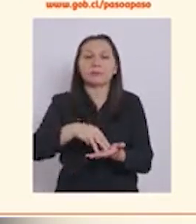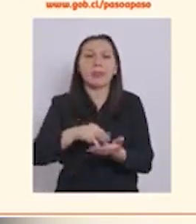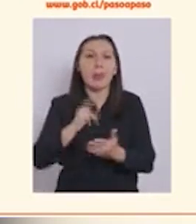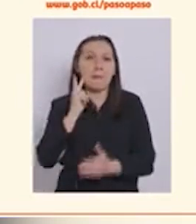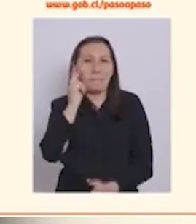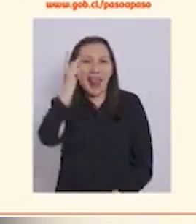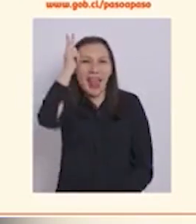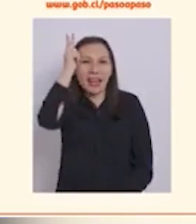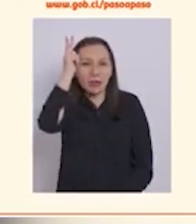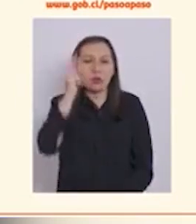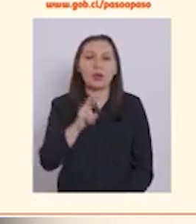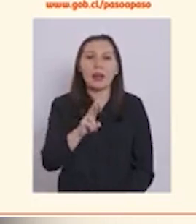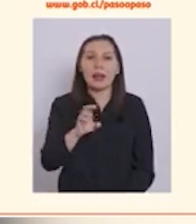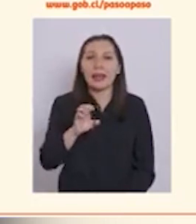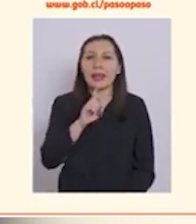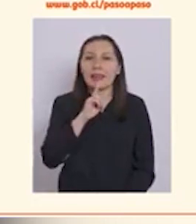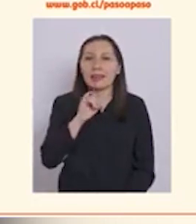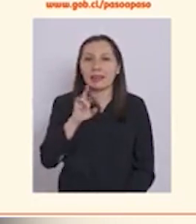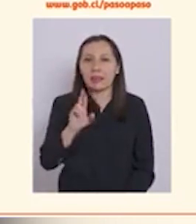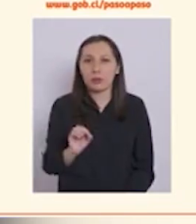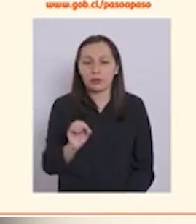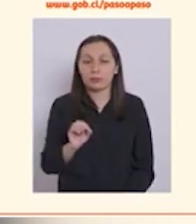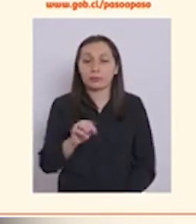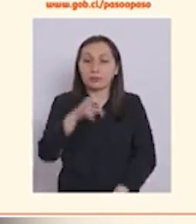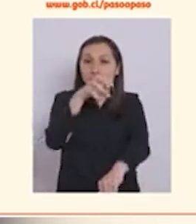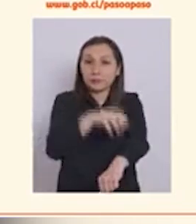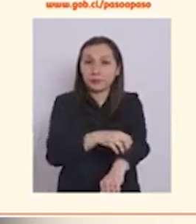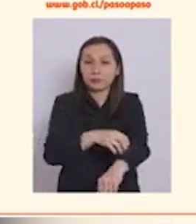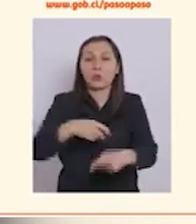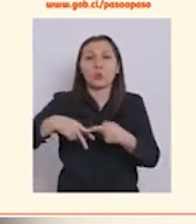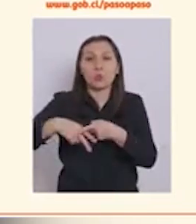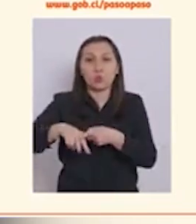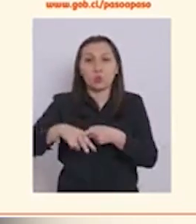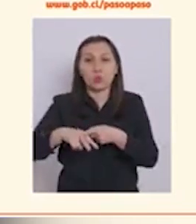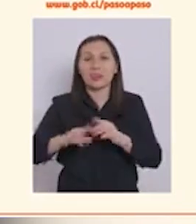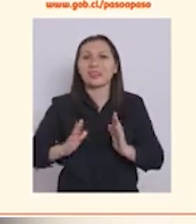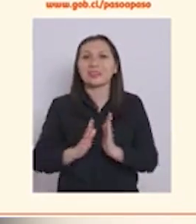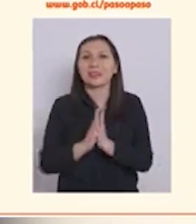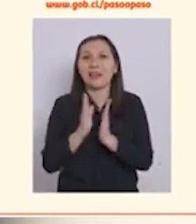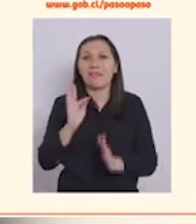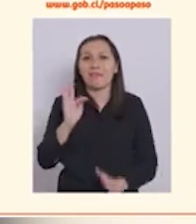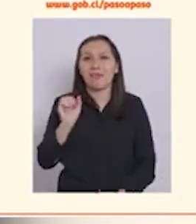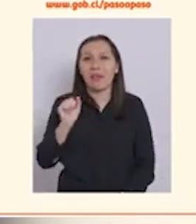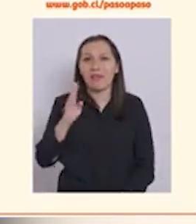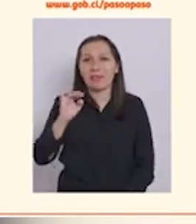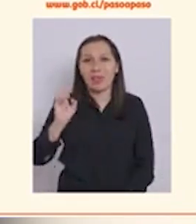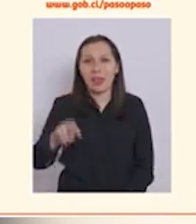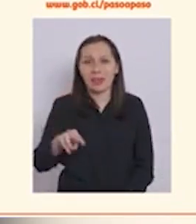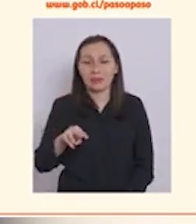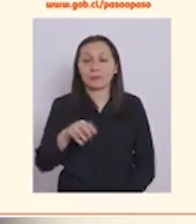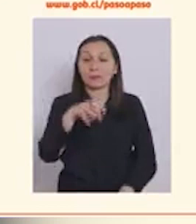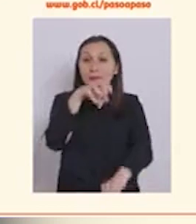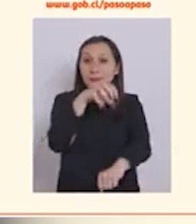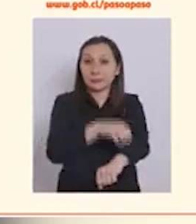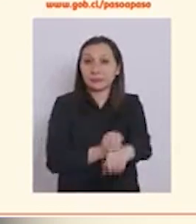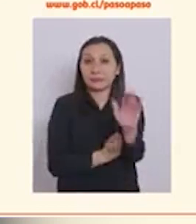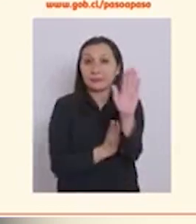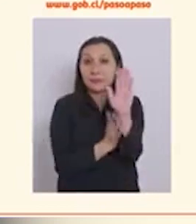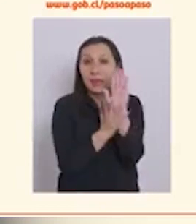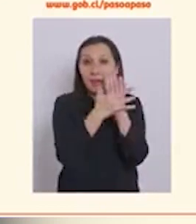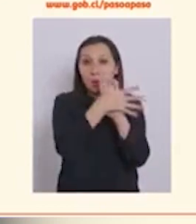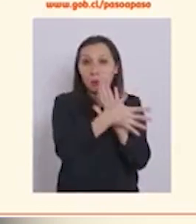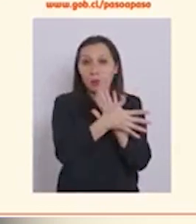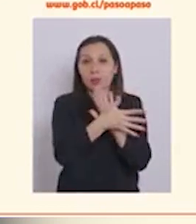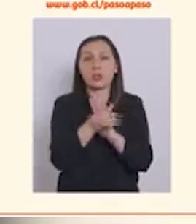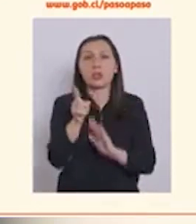las comunas de pelarco y retiro en la región de noble san fabián en la